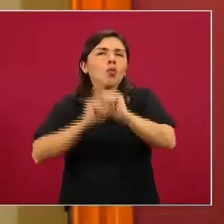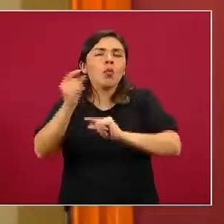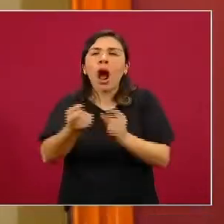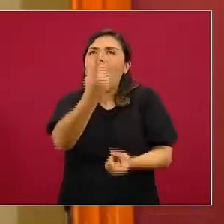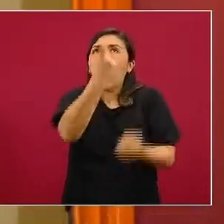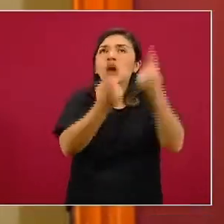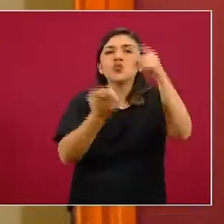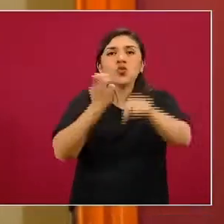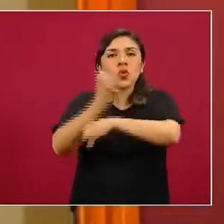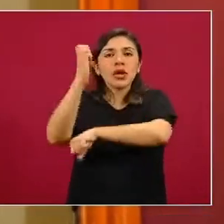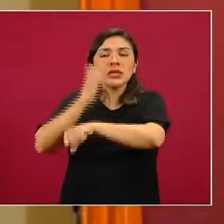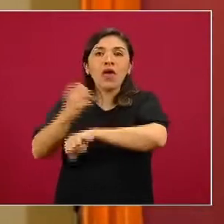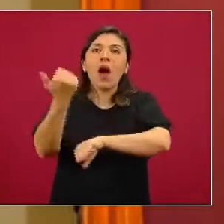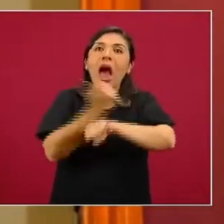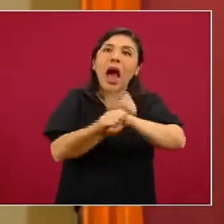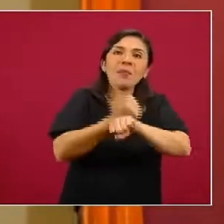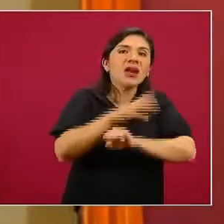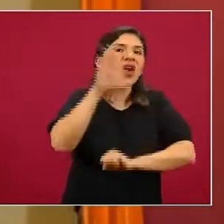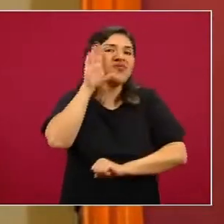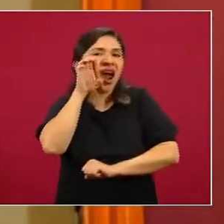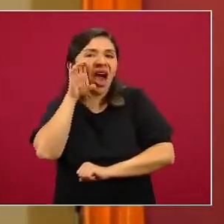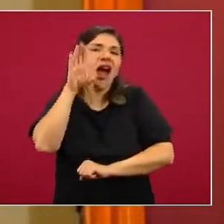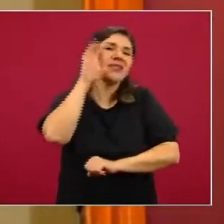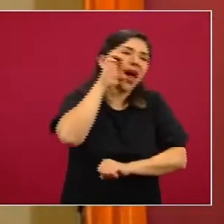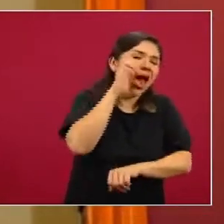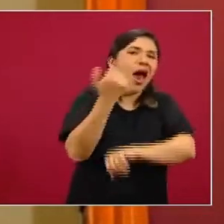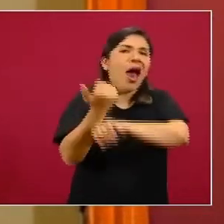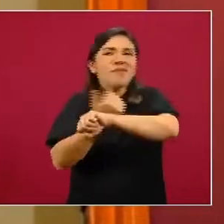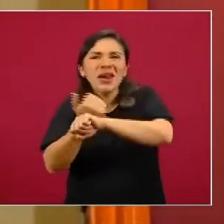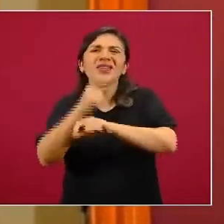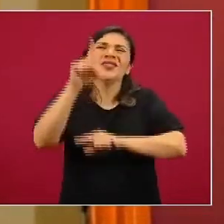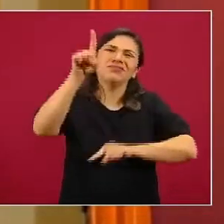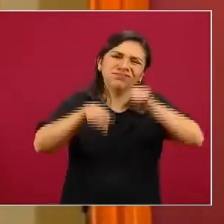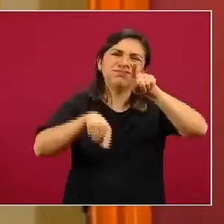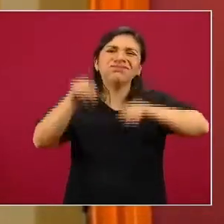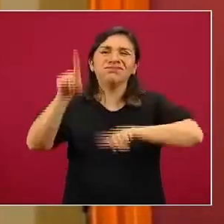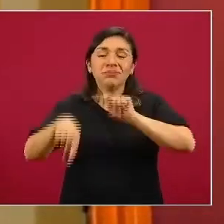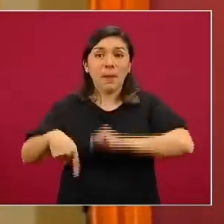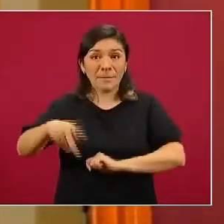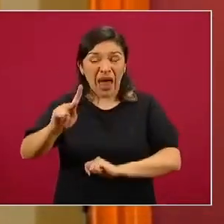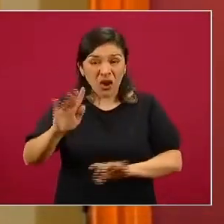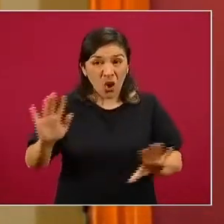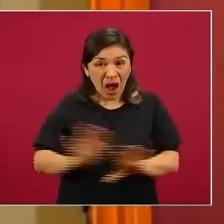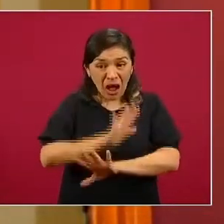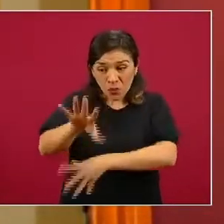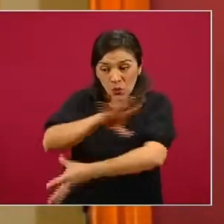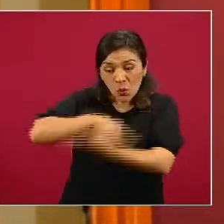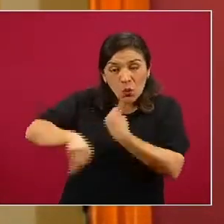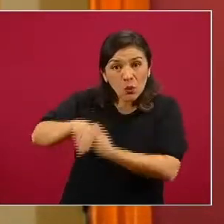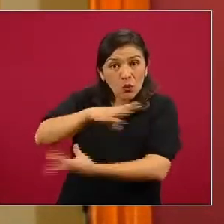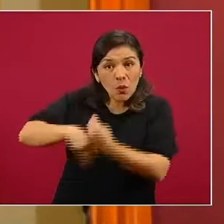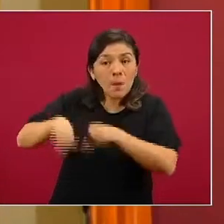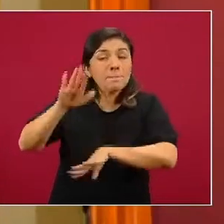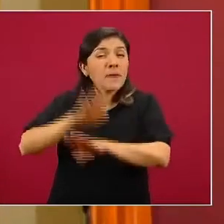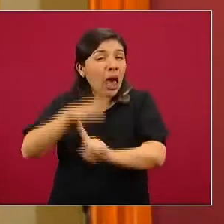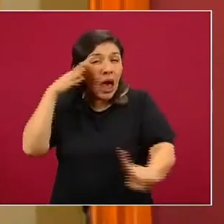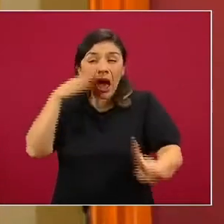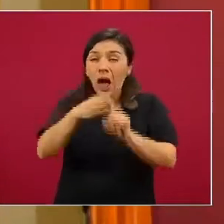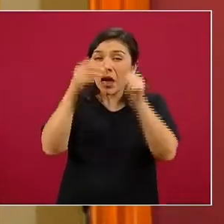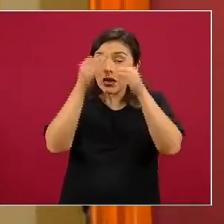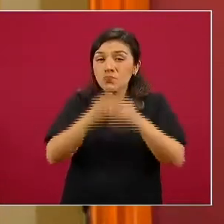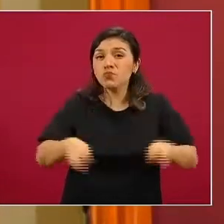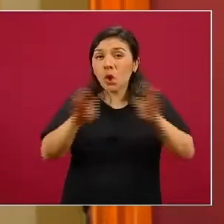entidades federativas van de amarillo a naranja, de naranja a amarillo, etcétera, etcétera, pero en trasplantes lo que se puso especial